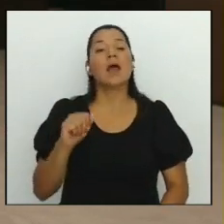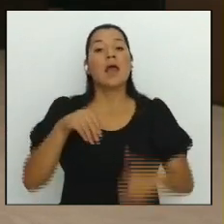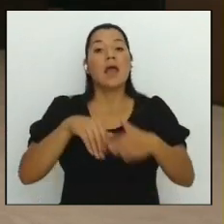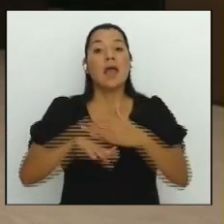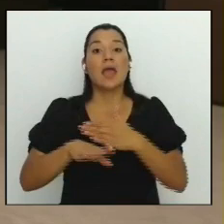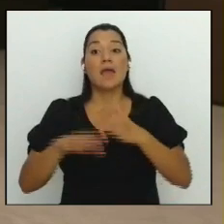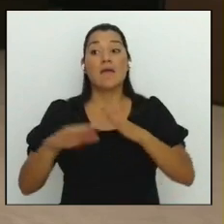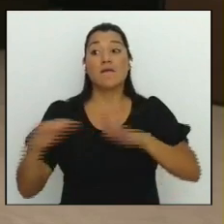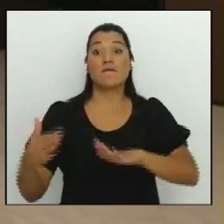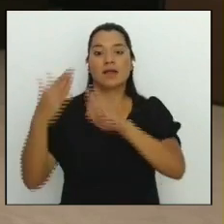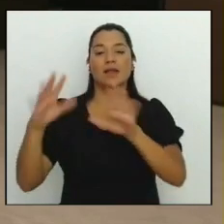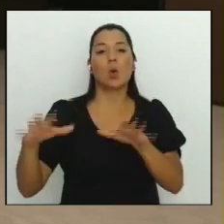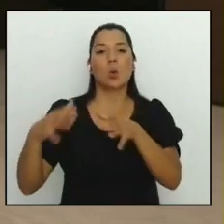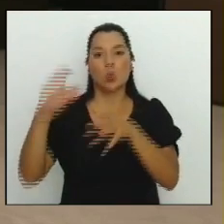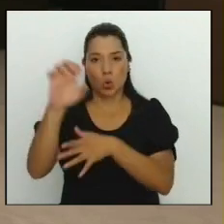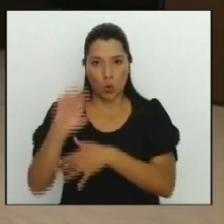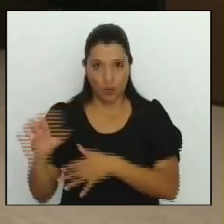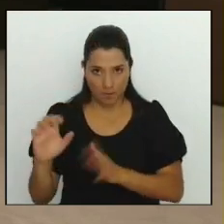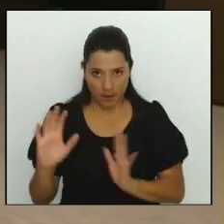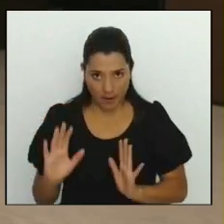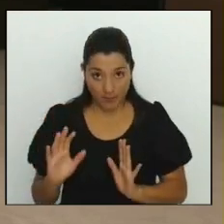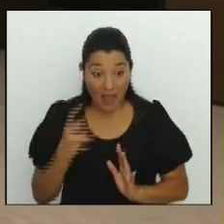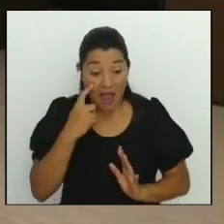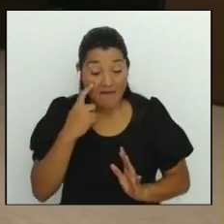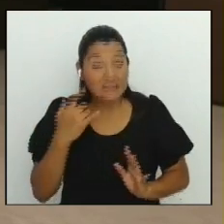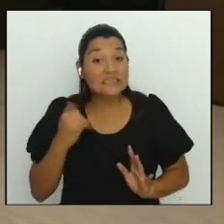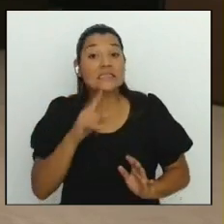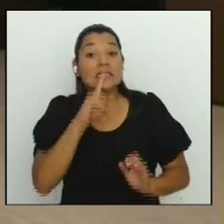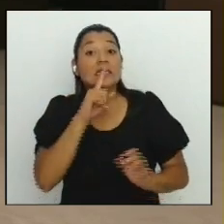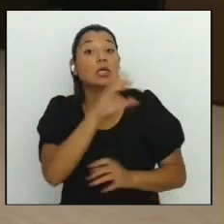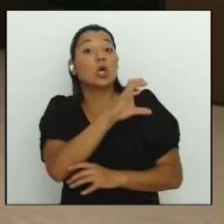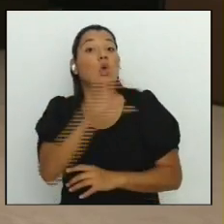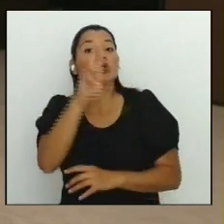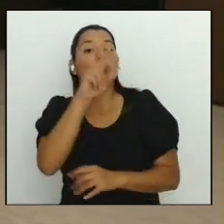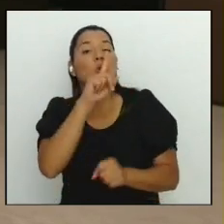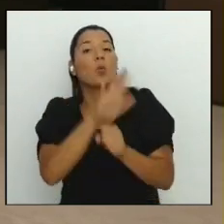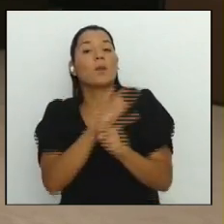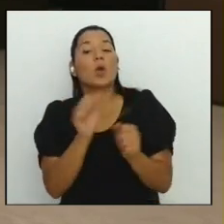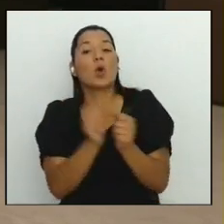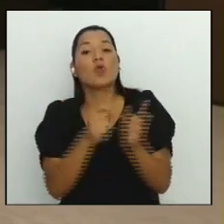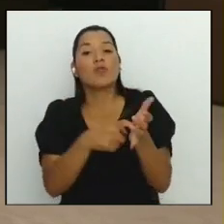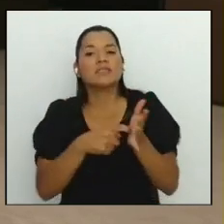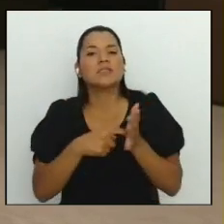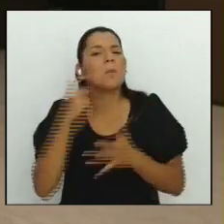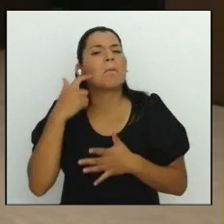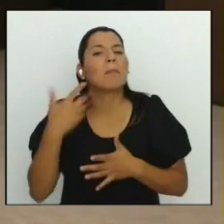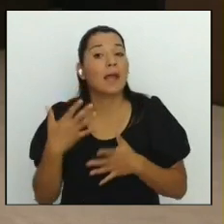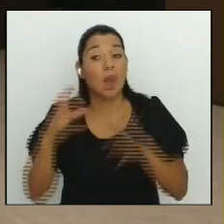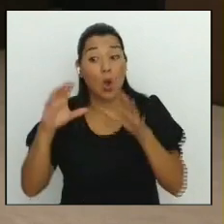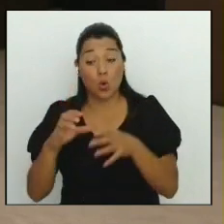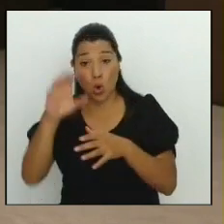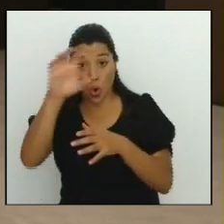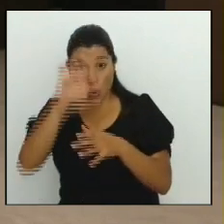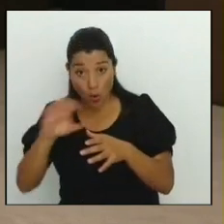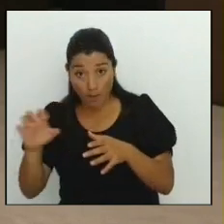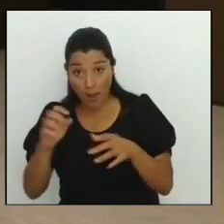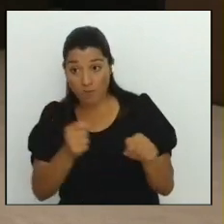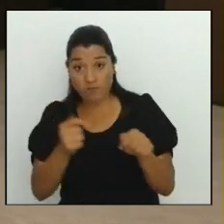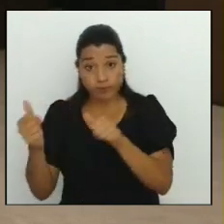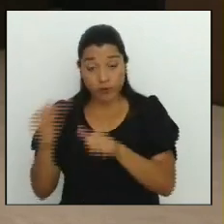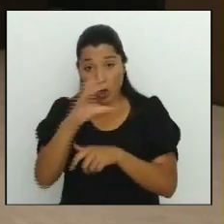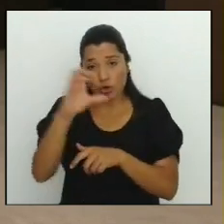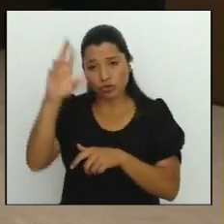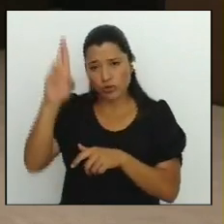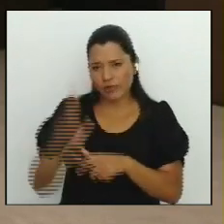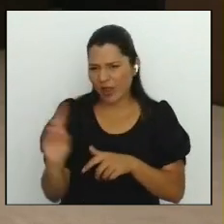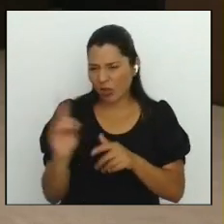Rica cumplió con los requisitos para salir de la lista negra, es decir, la lista de paraísos fiscales o de países no cooperantes